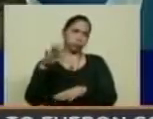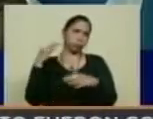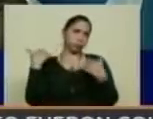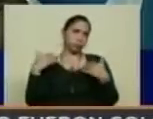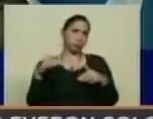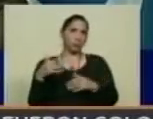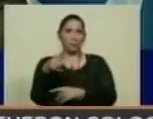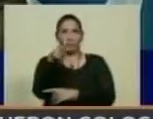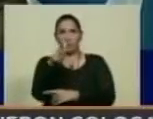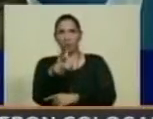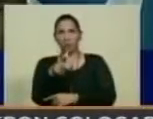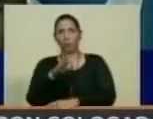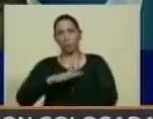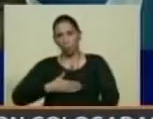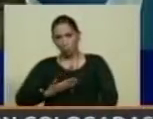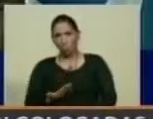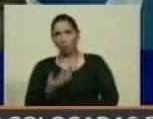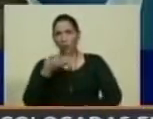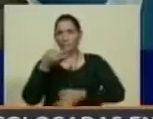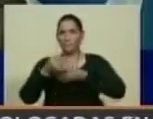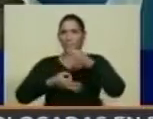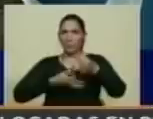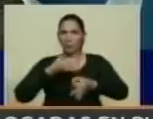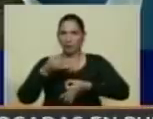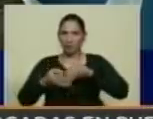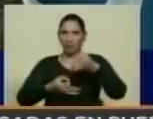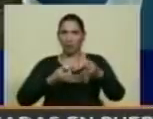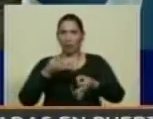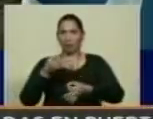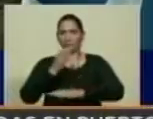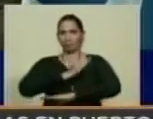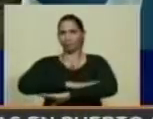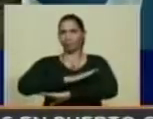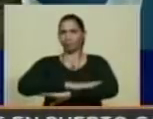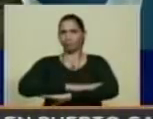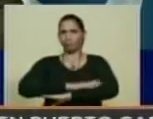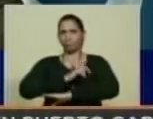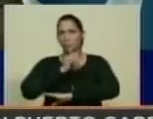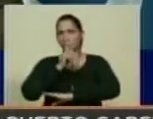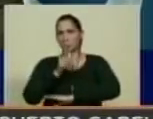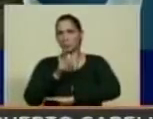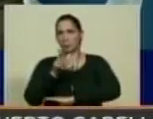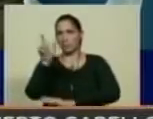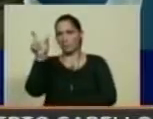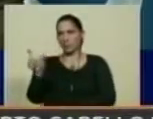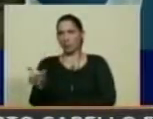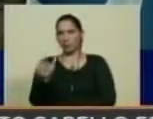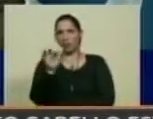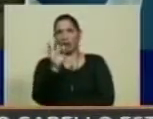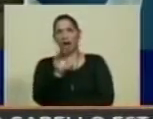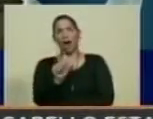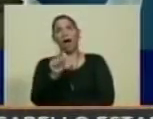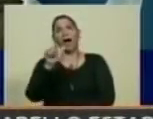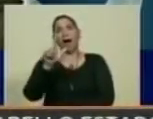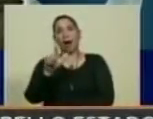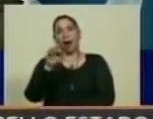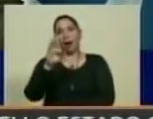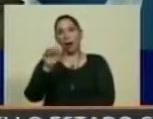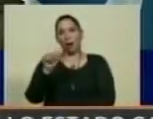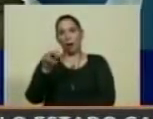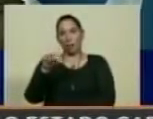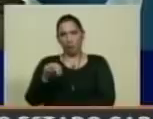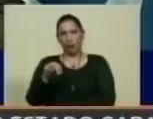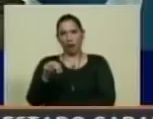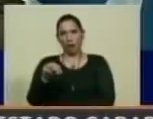explicar la conducta lamentable del ciudadano Albán al momento de atentar contra su propia